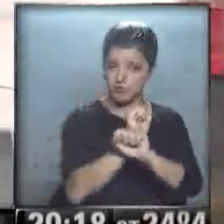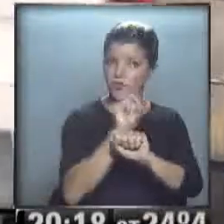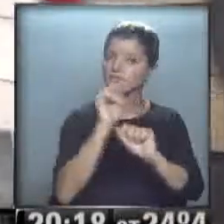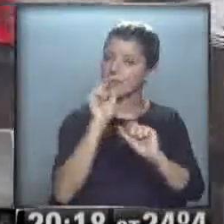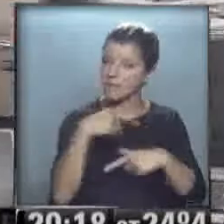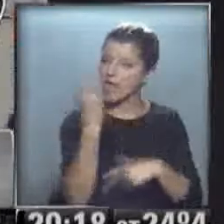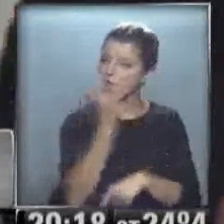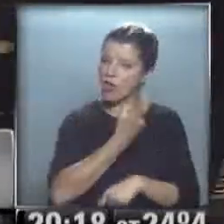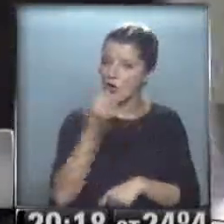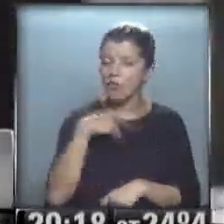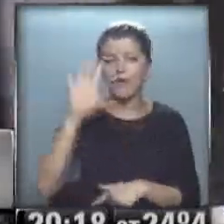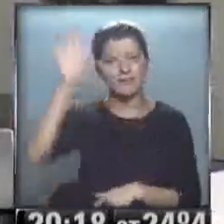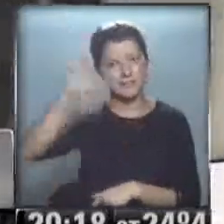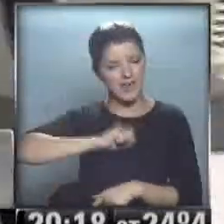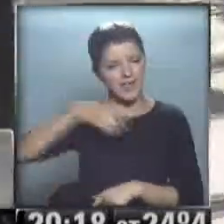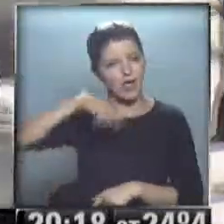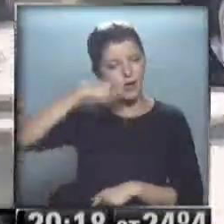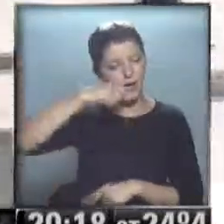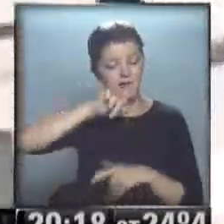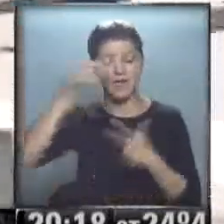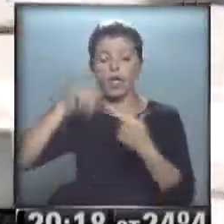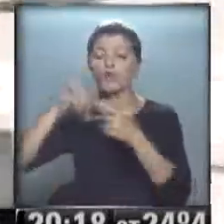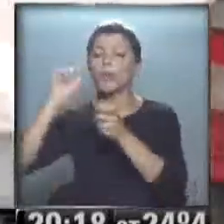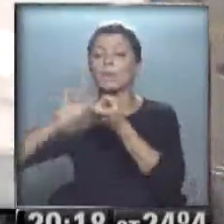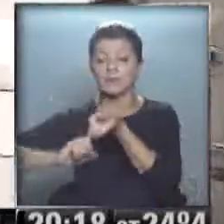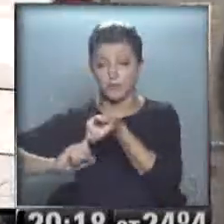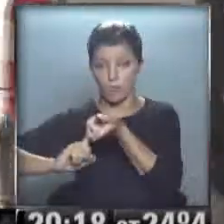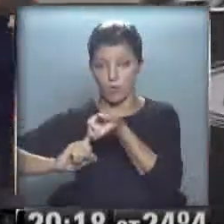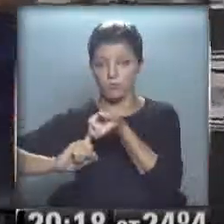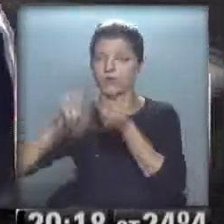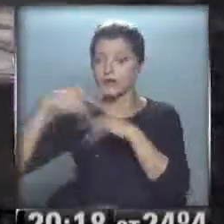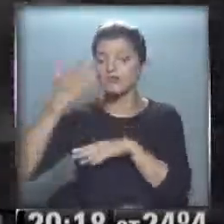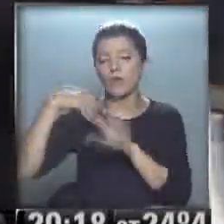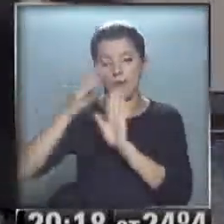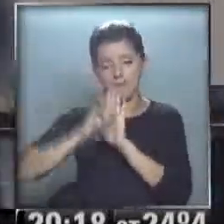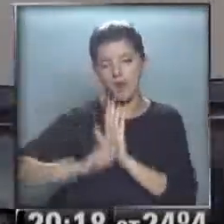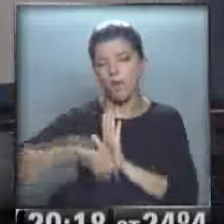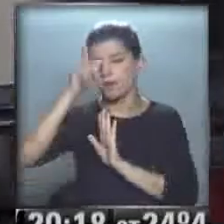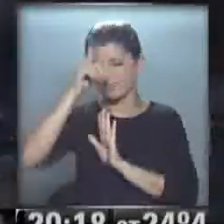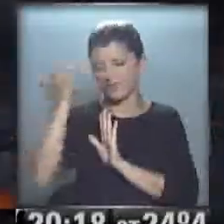proveedores de cocaína, y un matrimonio con antecedentes por narcotráfico.